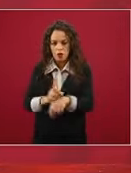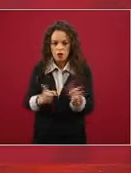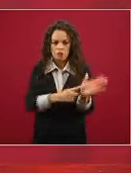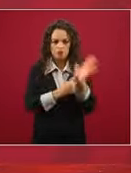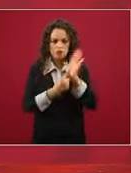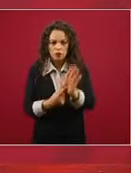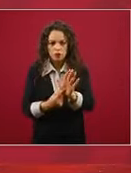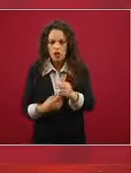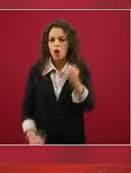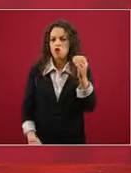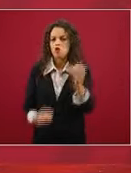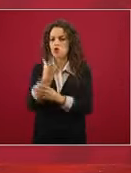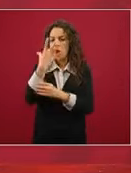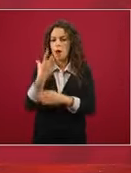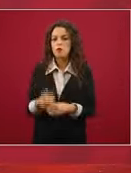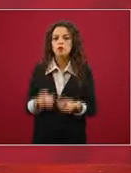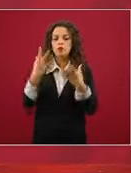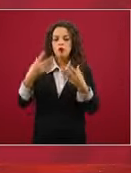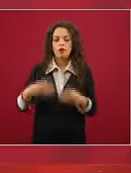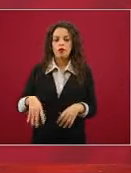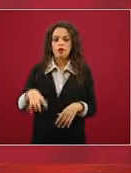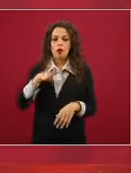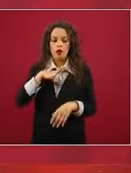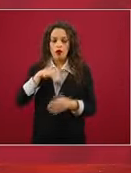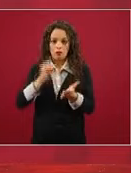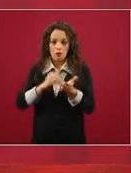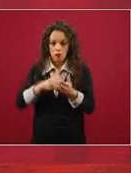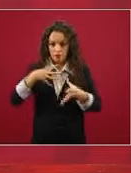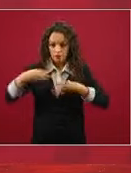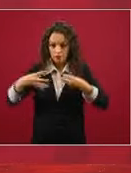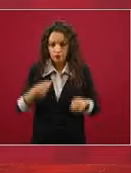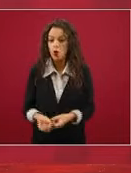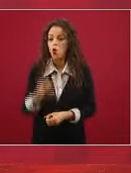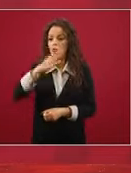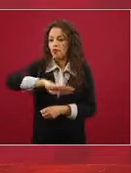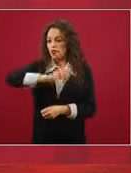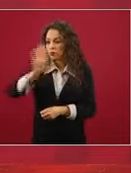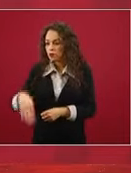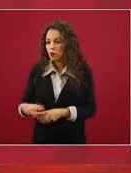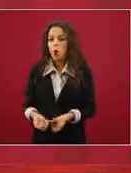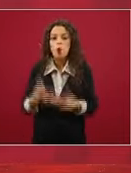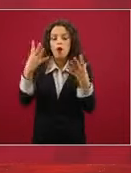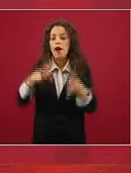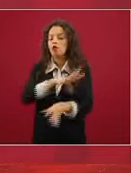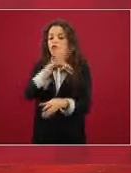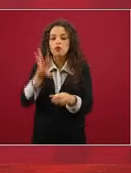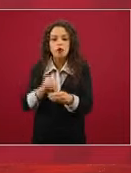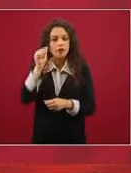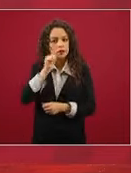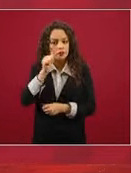estimados. Y en el portal Coronavirus está toda la información en 3 plataformas que son